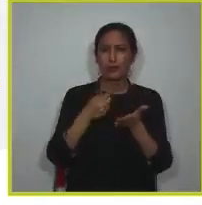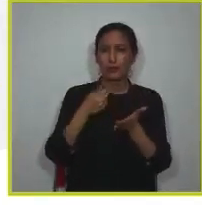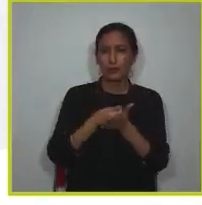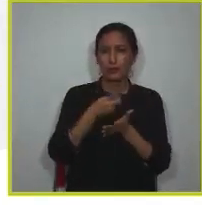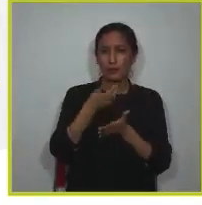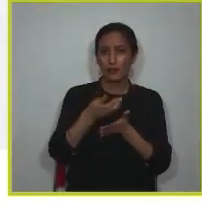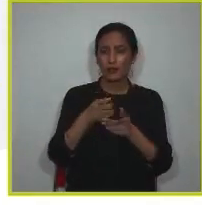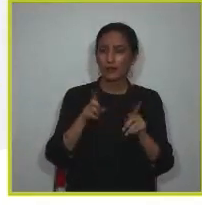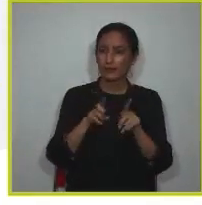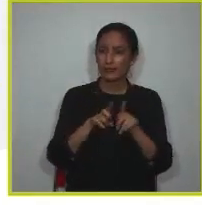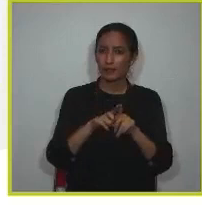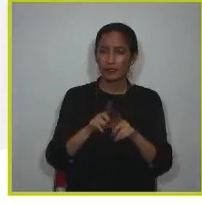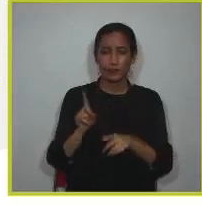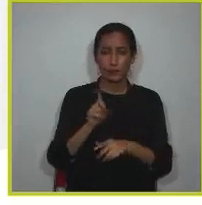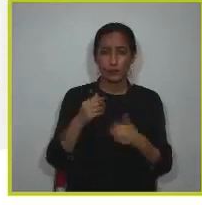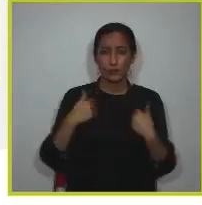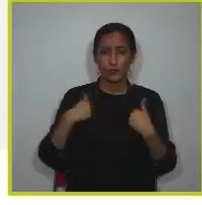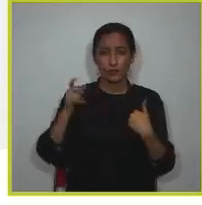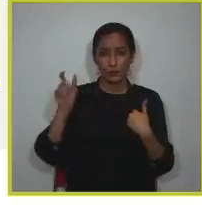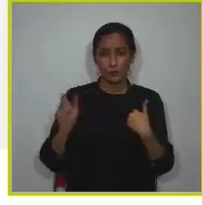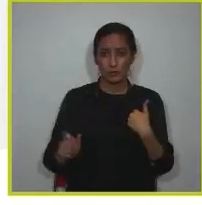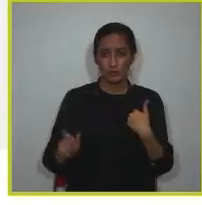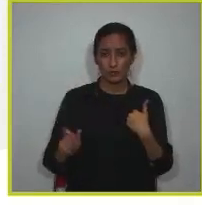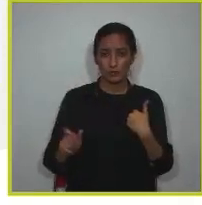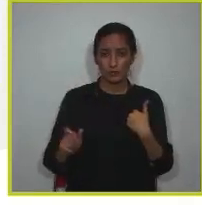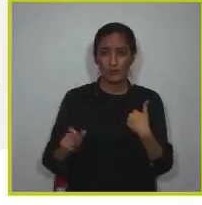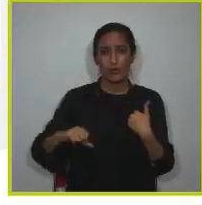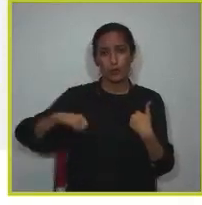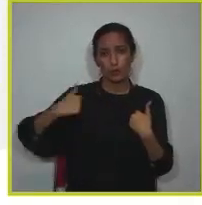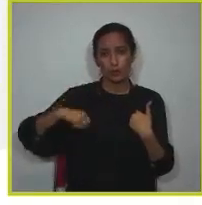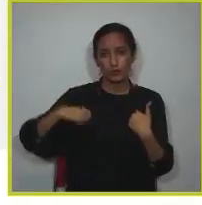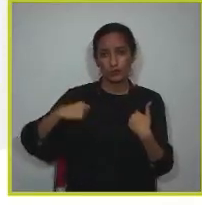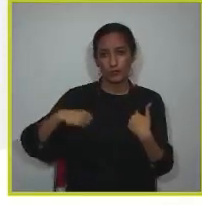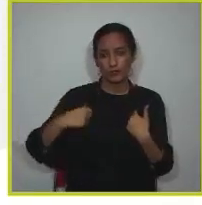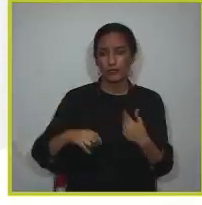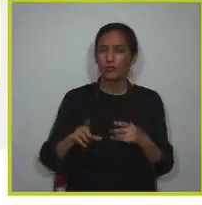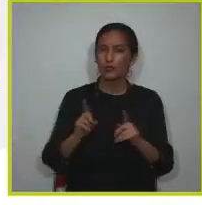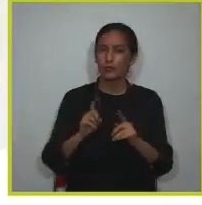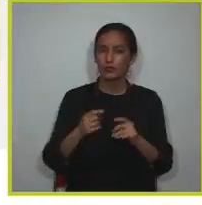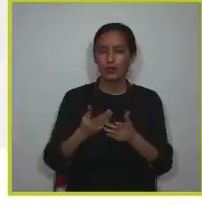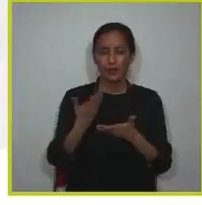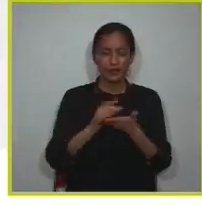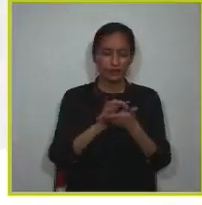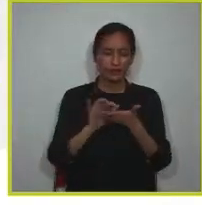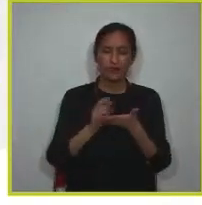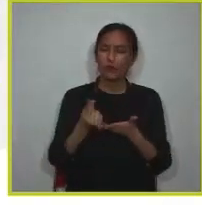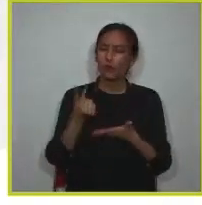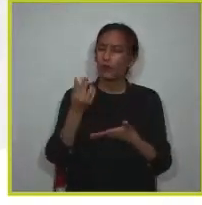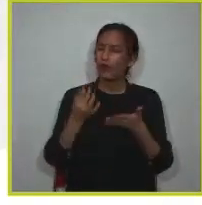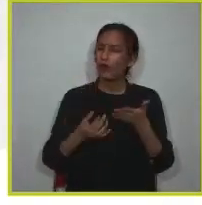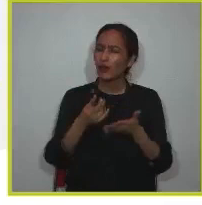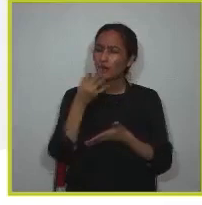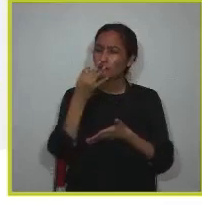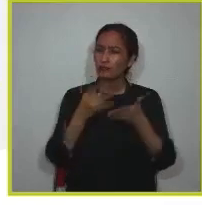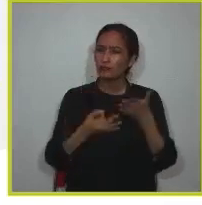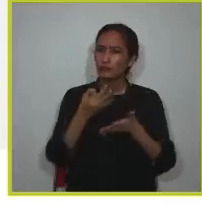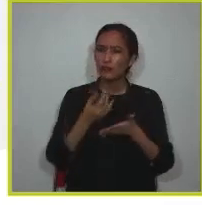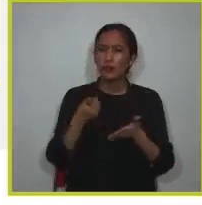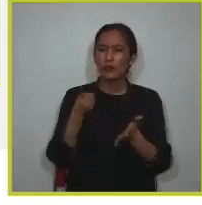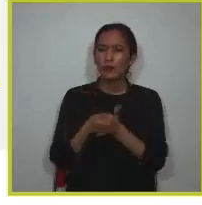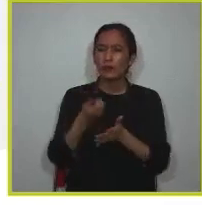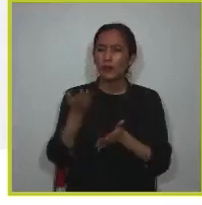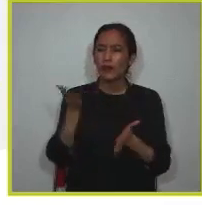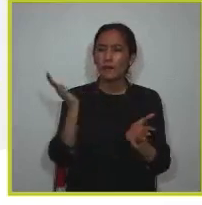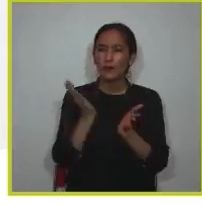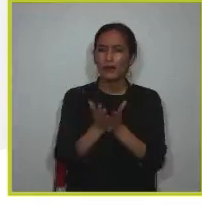donde ya no tienen los usuarios que serían las municipalidades que calcular en cada caso en concreto Cuál sería la